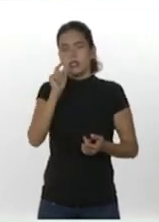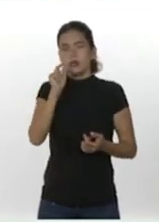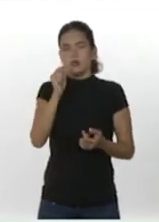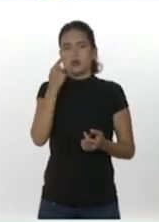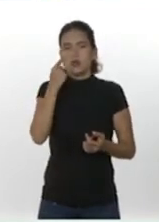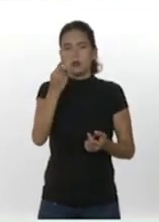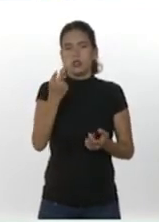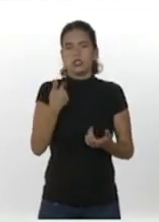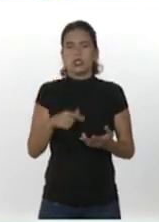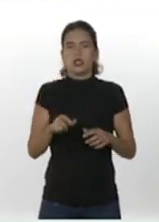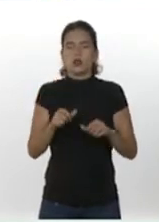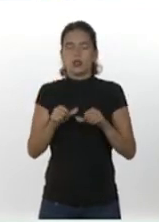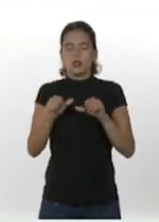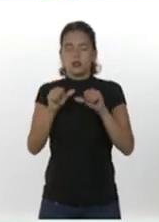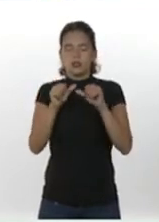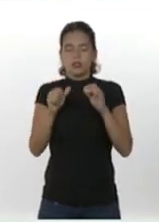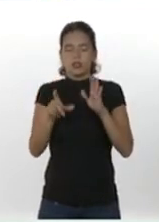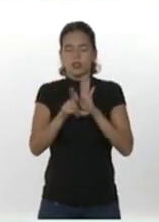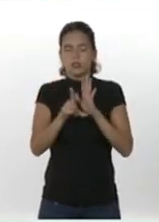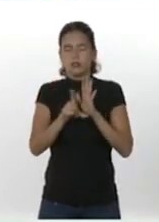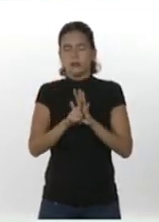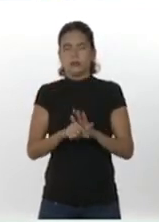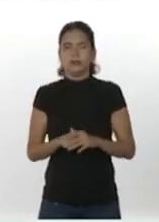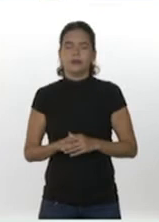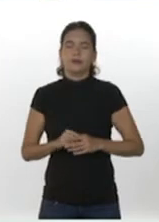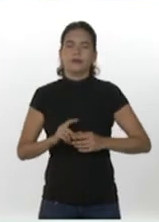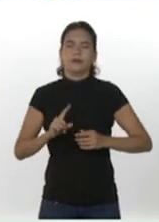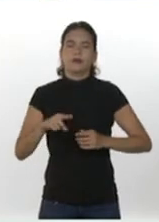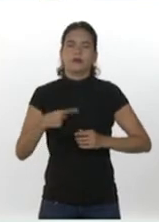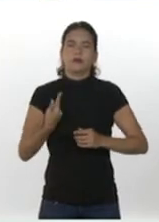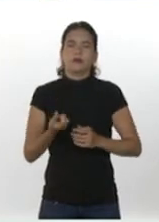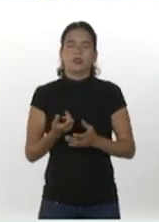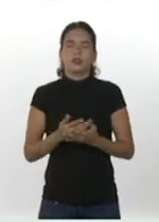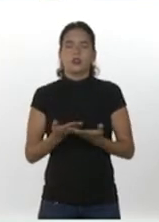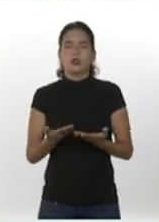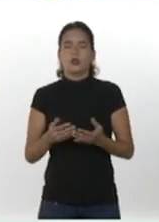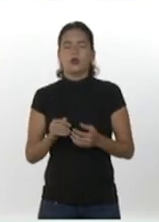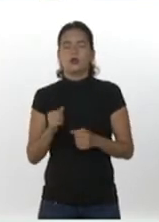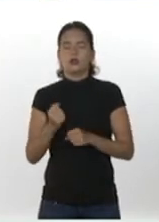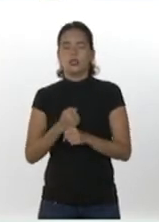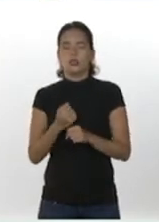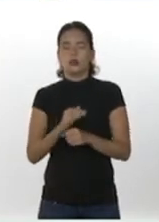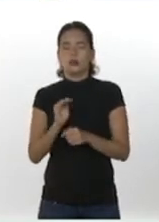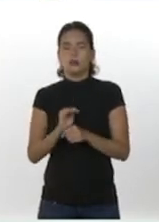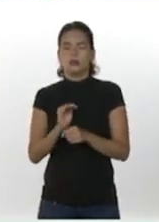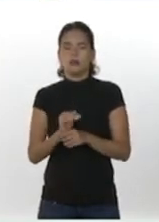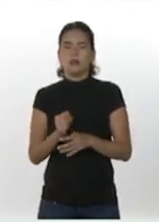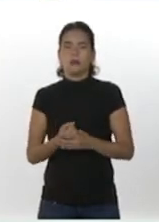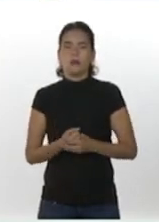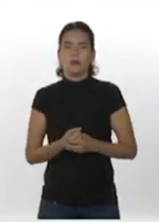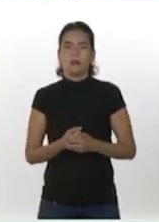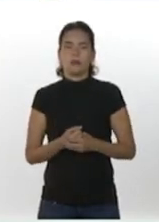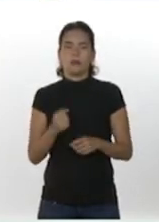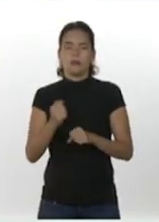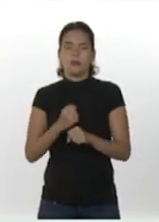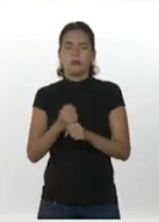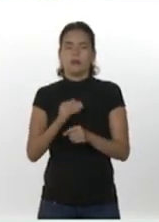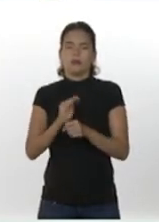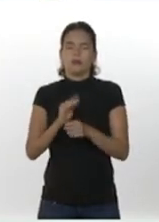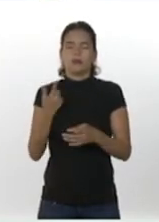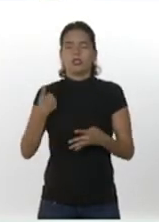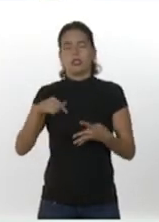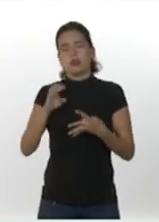de lo que es nuestro marco legal. La otra opción sería lo que es un empleo protegido. El empleo protegido tiene unas